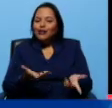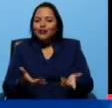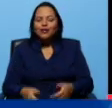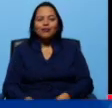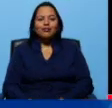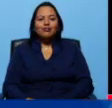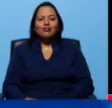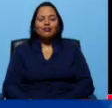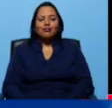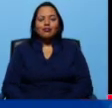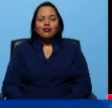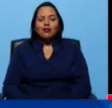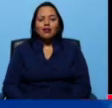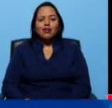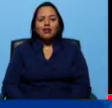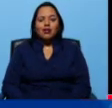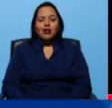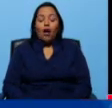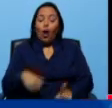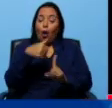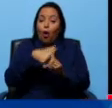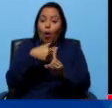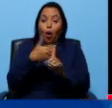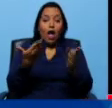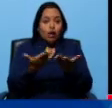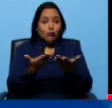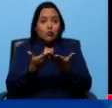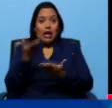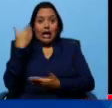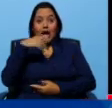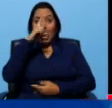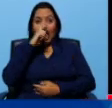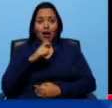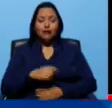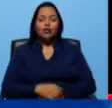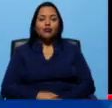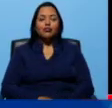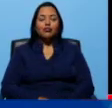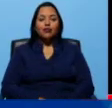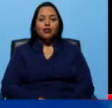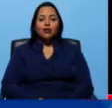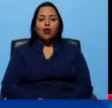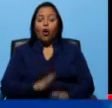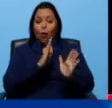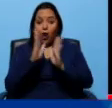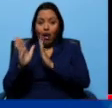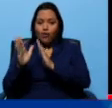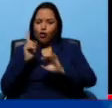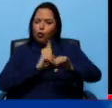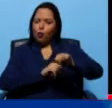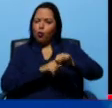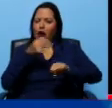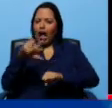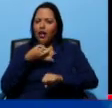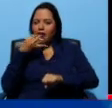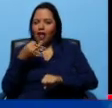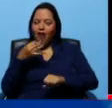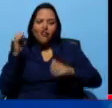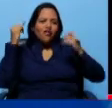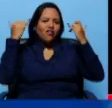En las luchas estudiantiles de entonces, cuando organizábamos en la tarde los